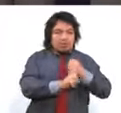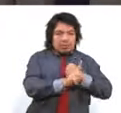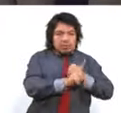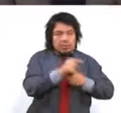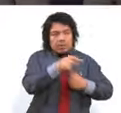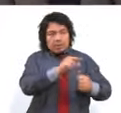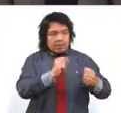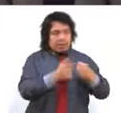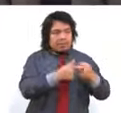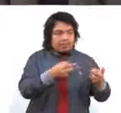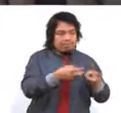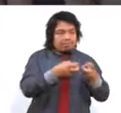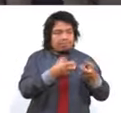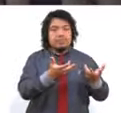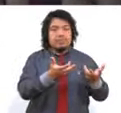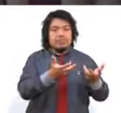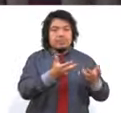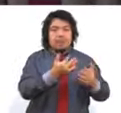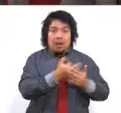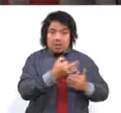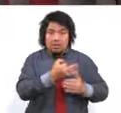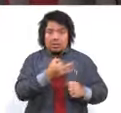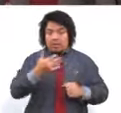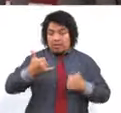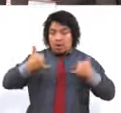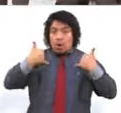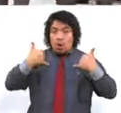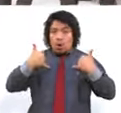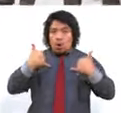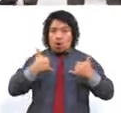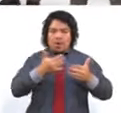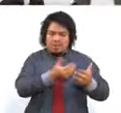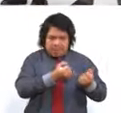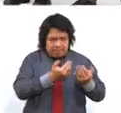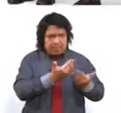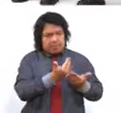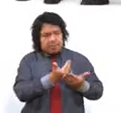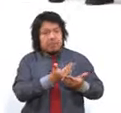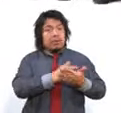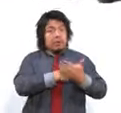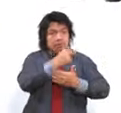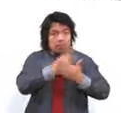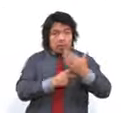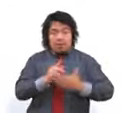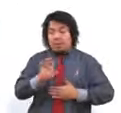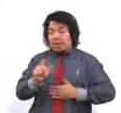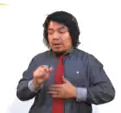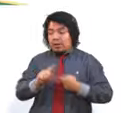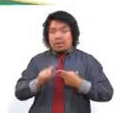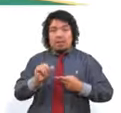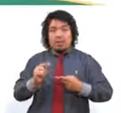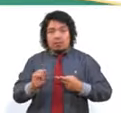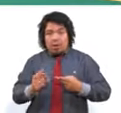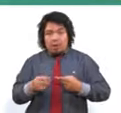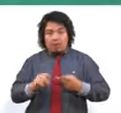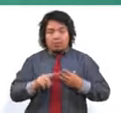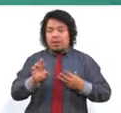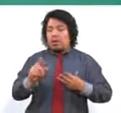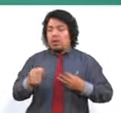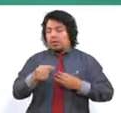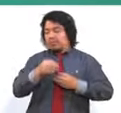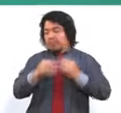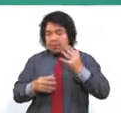delincuencia, sacando a jóvenes que se encontraban en una espiral de violencia con programas como Barrio Adentro, Alto al Fuego, Reconecta,